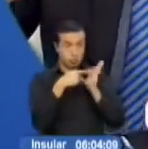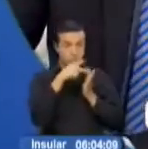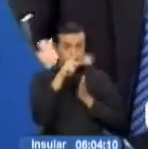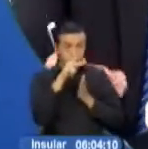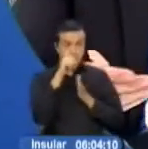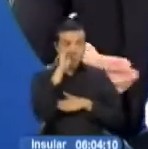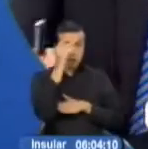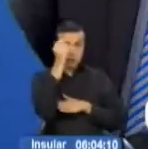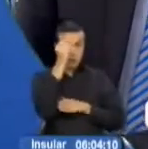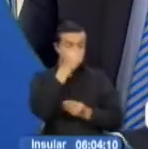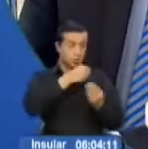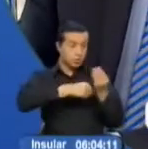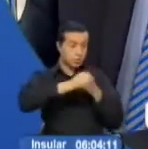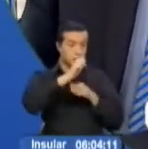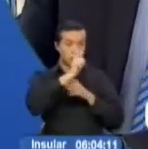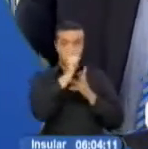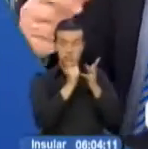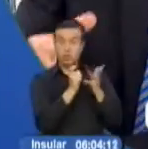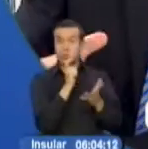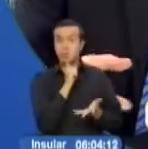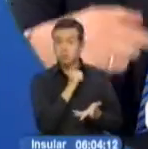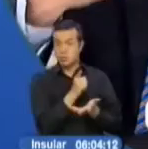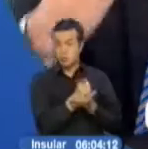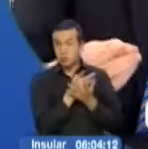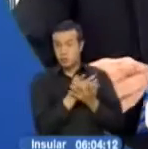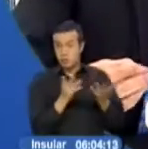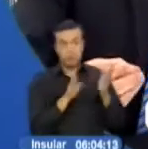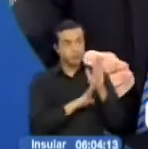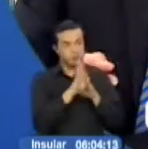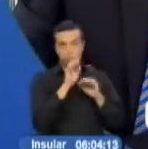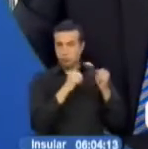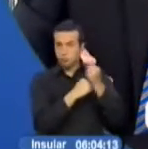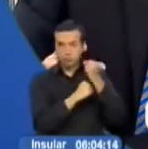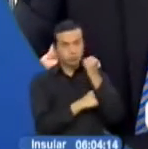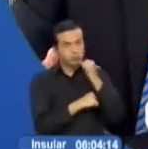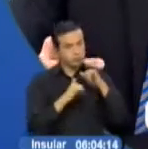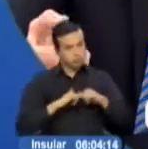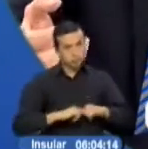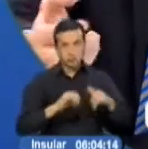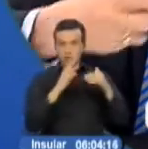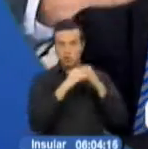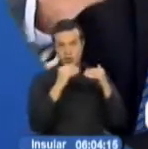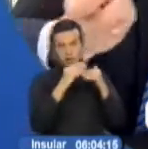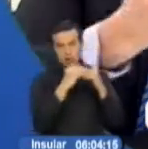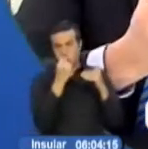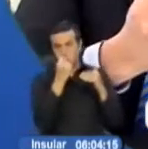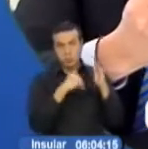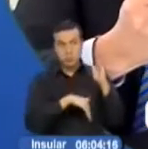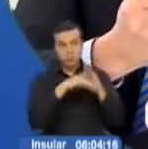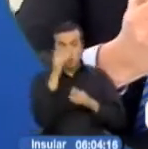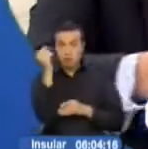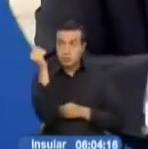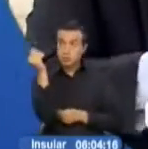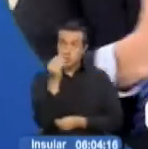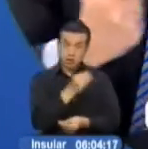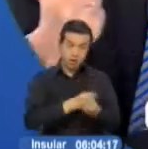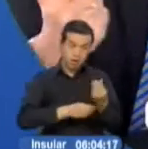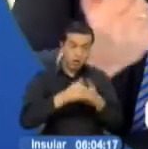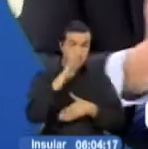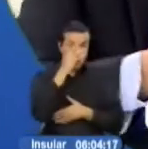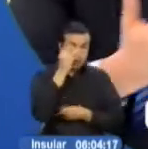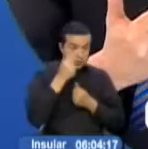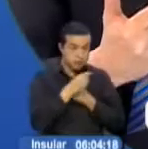generar divisas, que el país lo requiere a efectos de seguir fortaleciendo la dolarización, ya que mayor ingreso de divisas significa